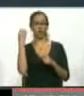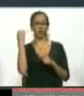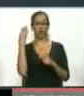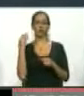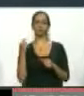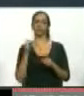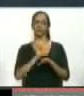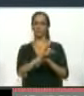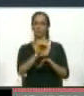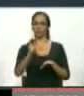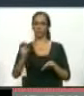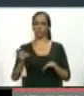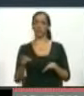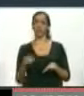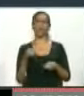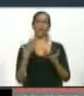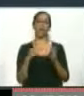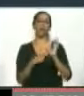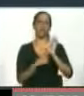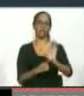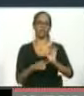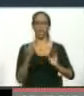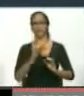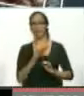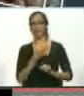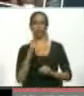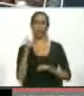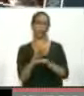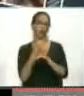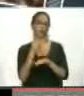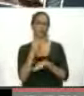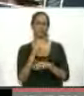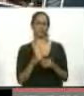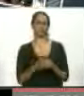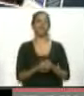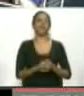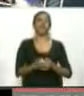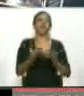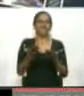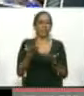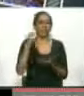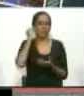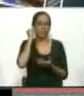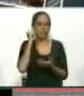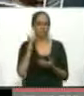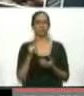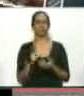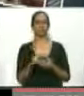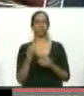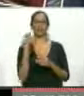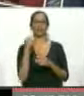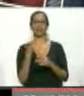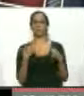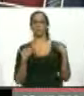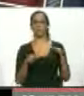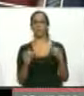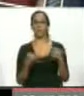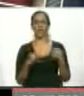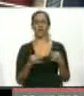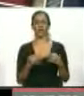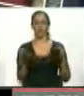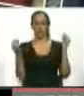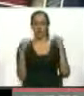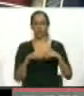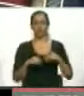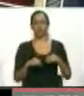regiones a las que representan entre alcaldes o gobernadores por ejemplo según merlano en el congreso la práctica habitual es transar con ellos